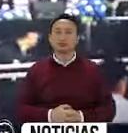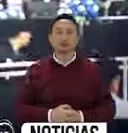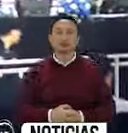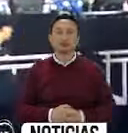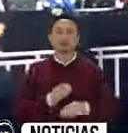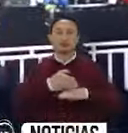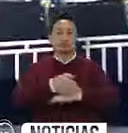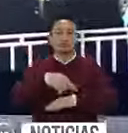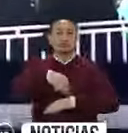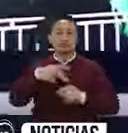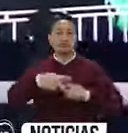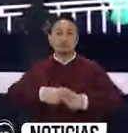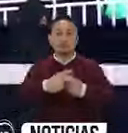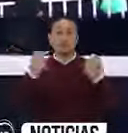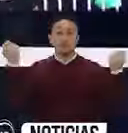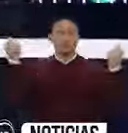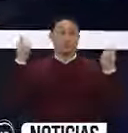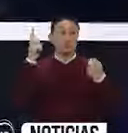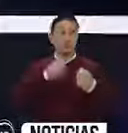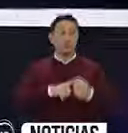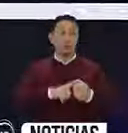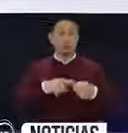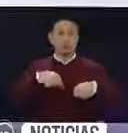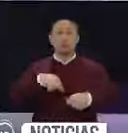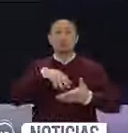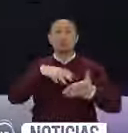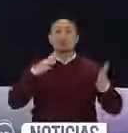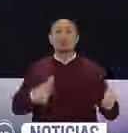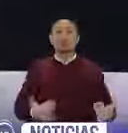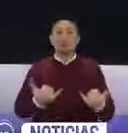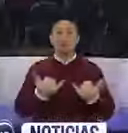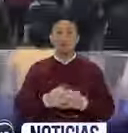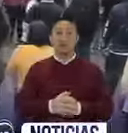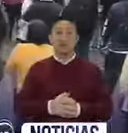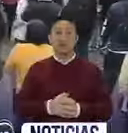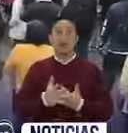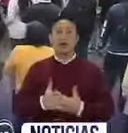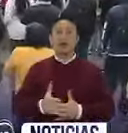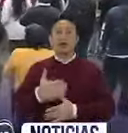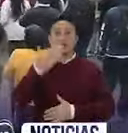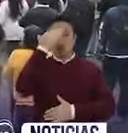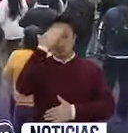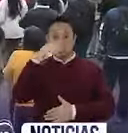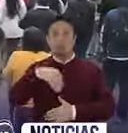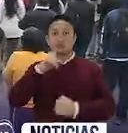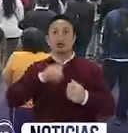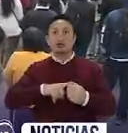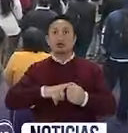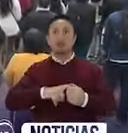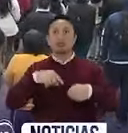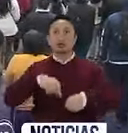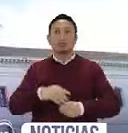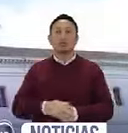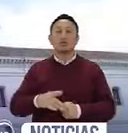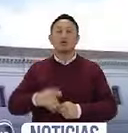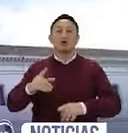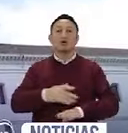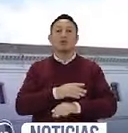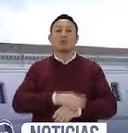Más adelante, arrancaron las fiestas de Quito. Estudiantes protagonizaron el saludo a Quito y el plegón por